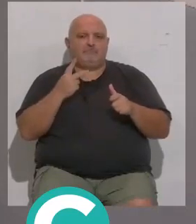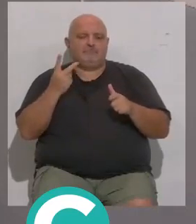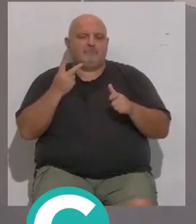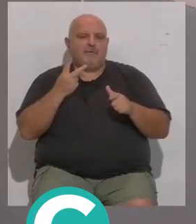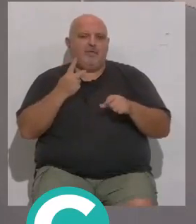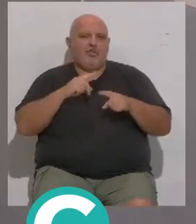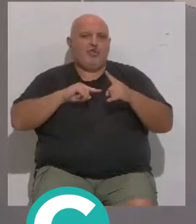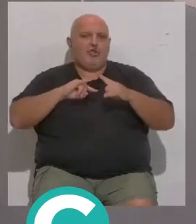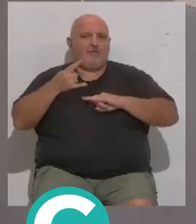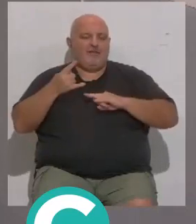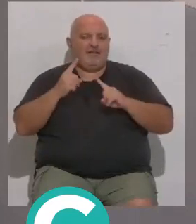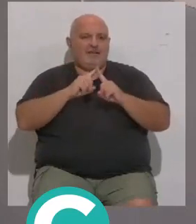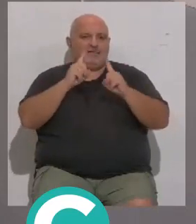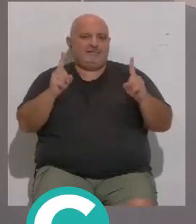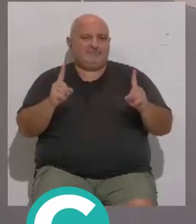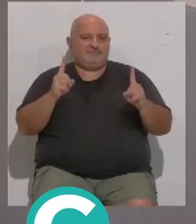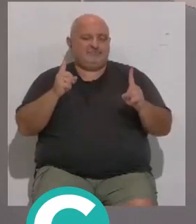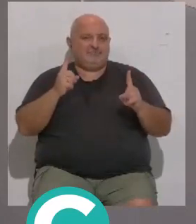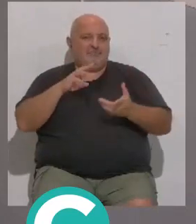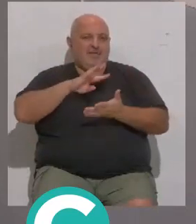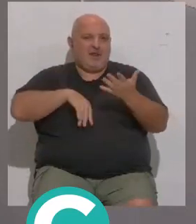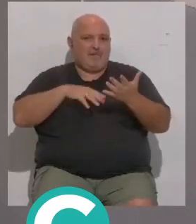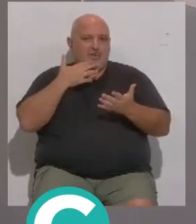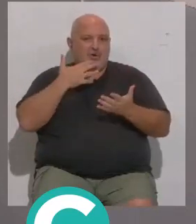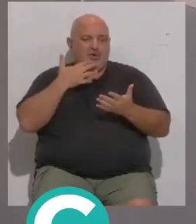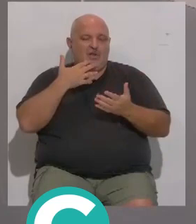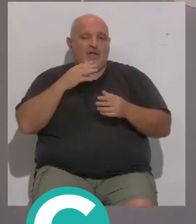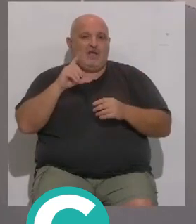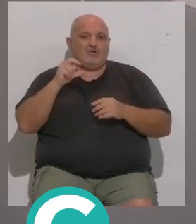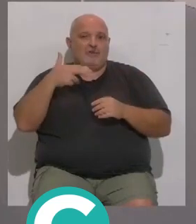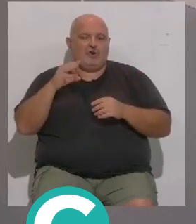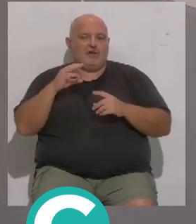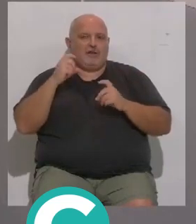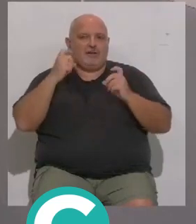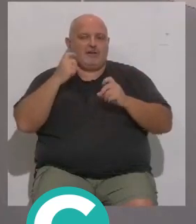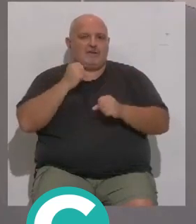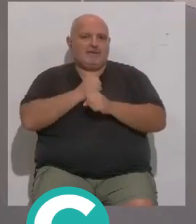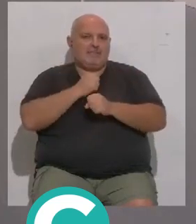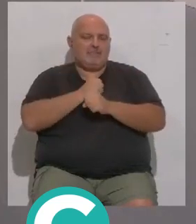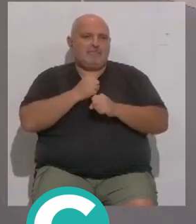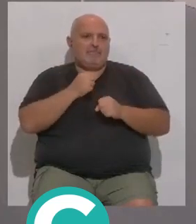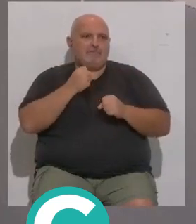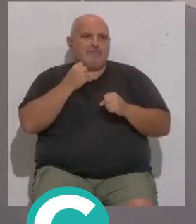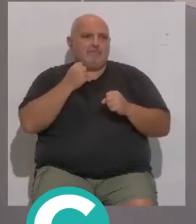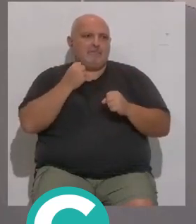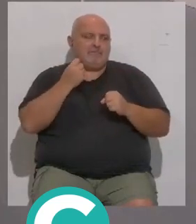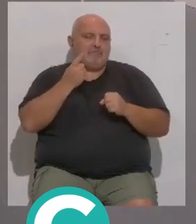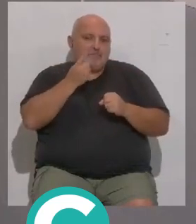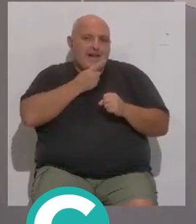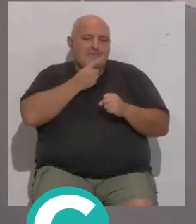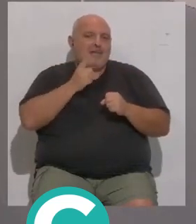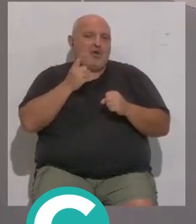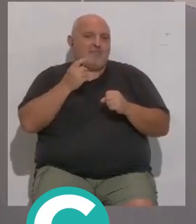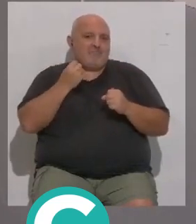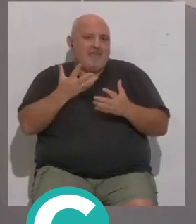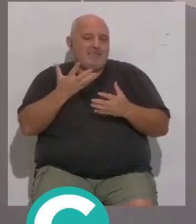cuando tienes el doble pivote, lo que pasó el partido de Barcelona y que ahí Rubén Sobrino creo que hizo un trabajo gris pero tremendamente productivo